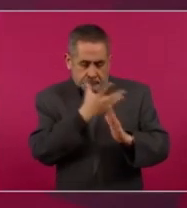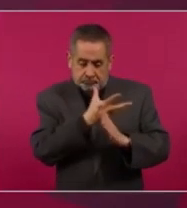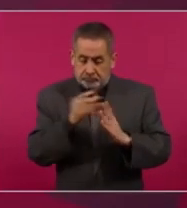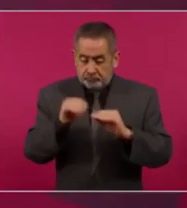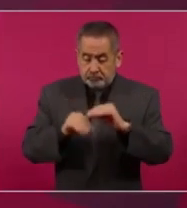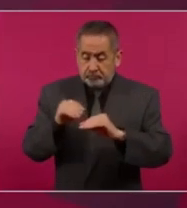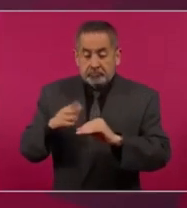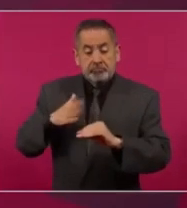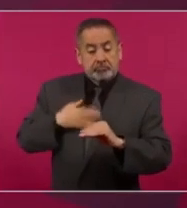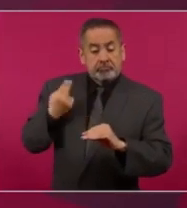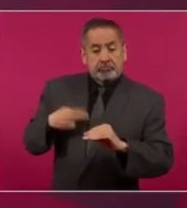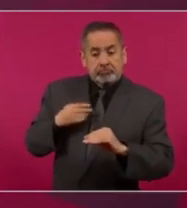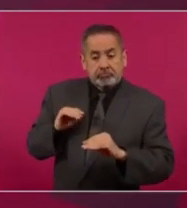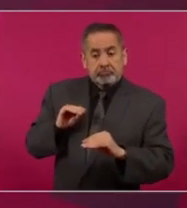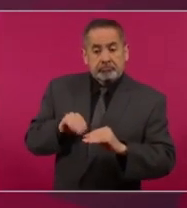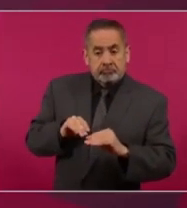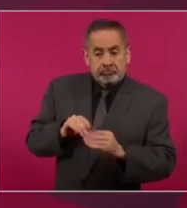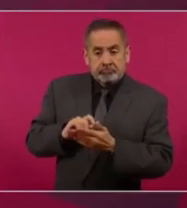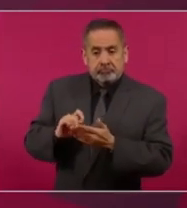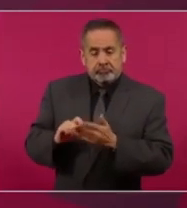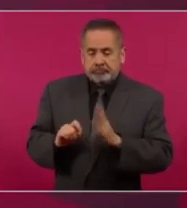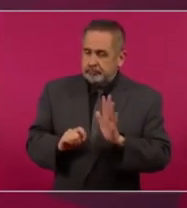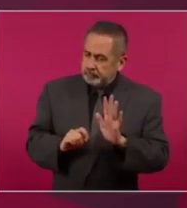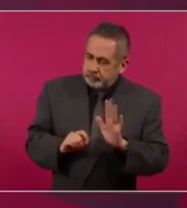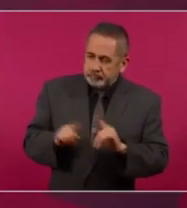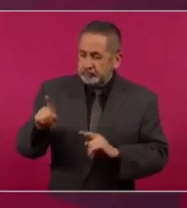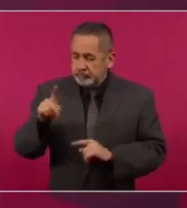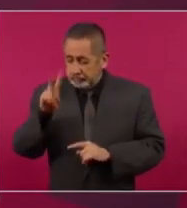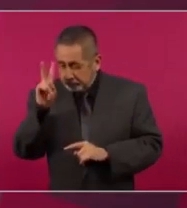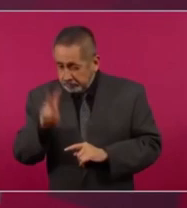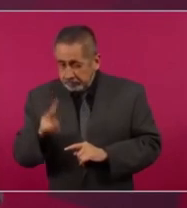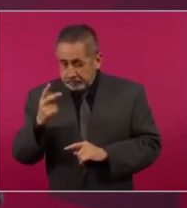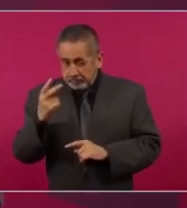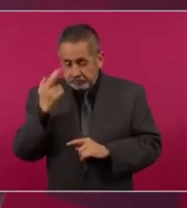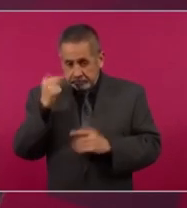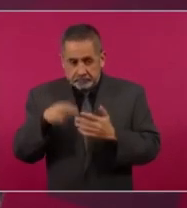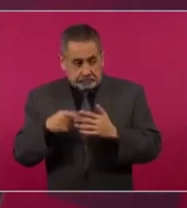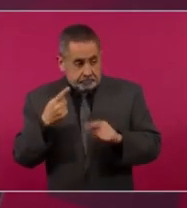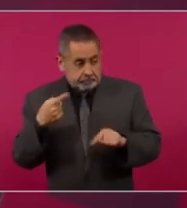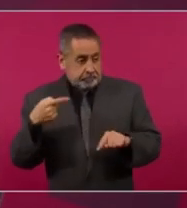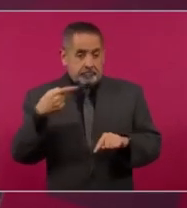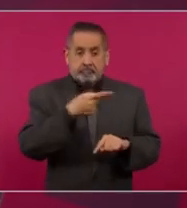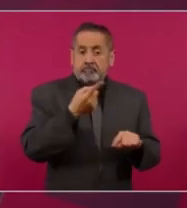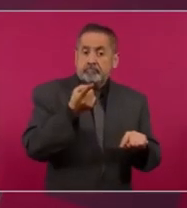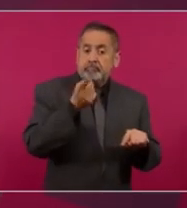y que eso es motivo para anular